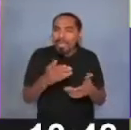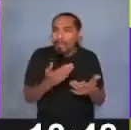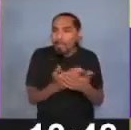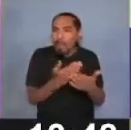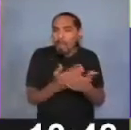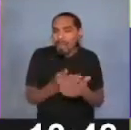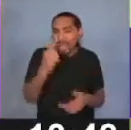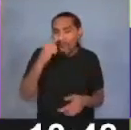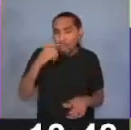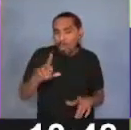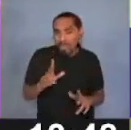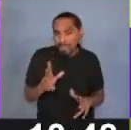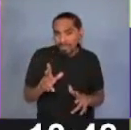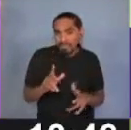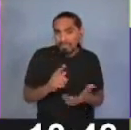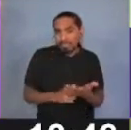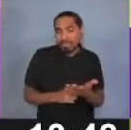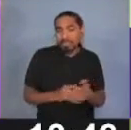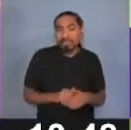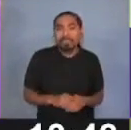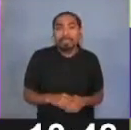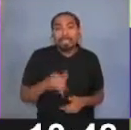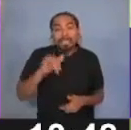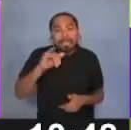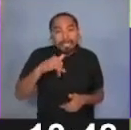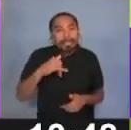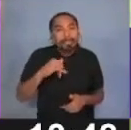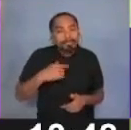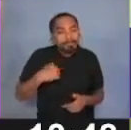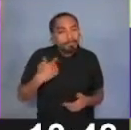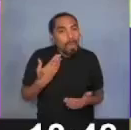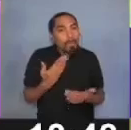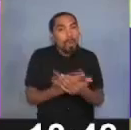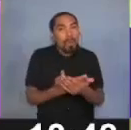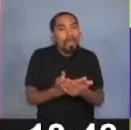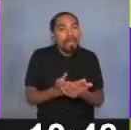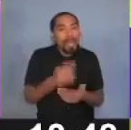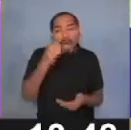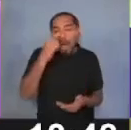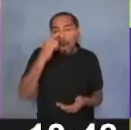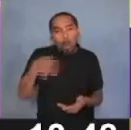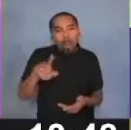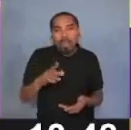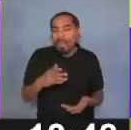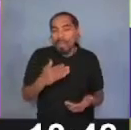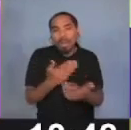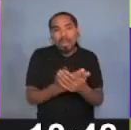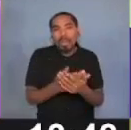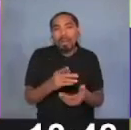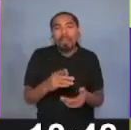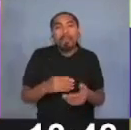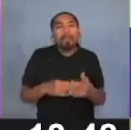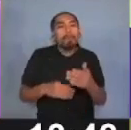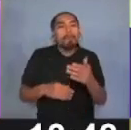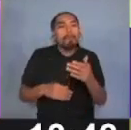Educación, digamos. Sí, bueno, esa era ya la última oferta, en la que, bueno, obviamente ha sido aceptada por la mayoría de los